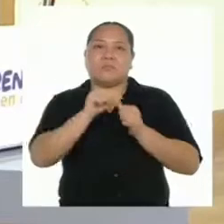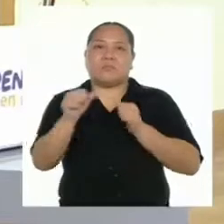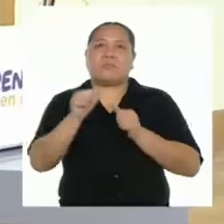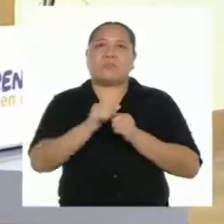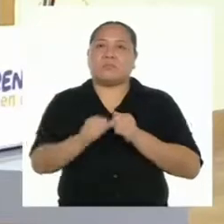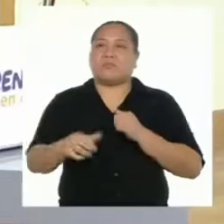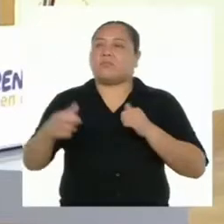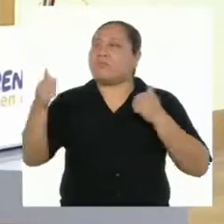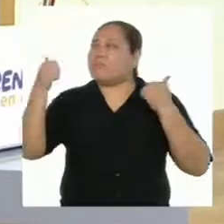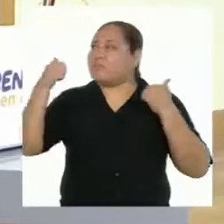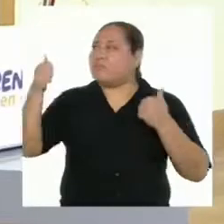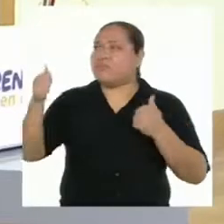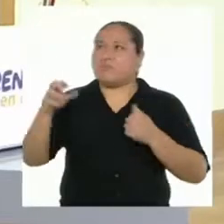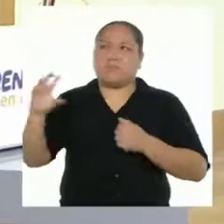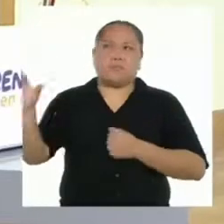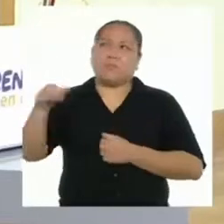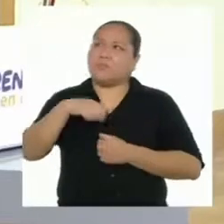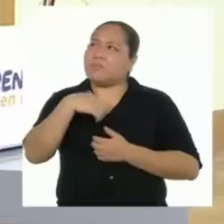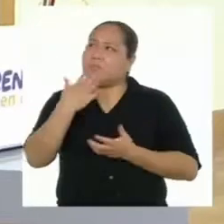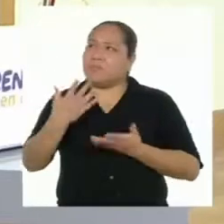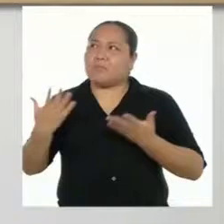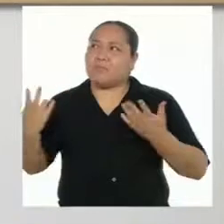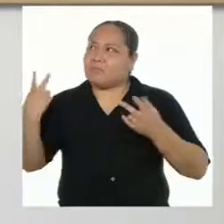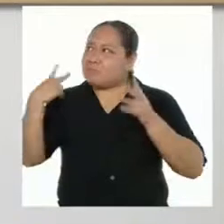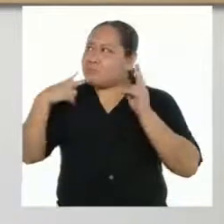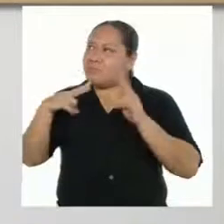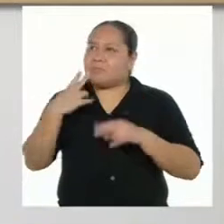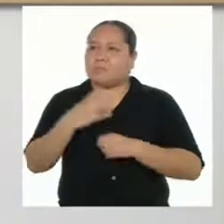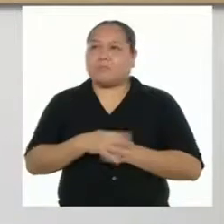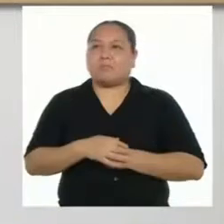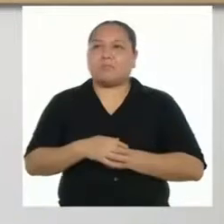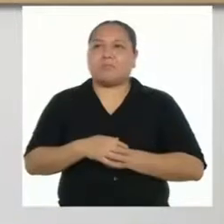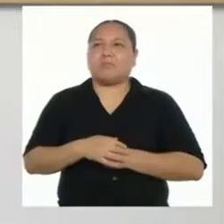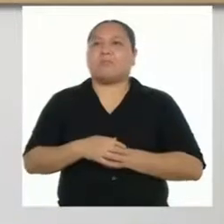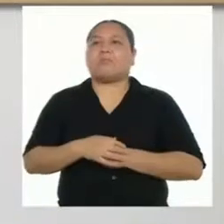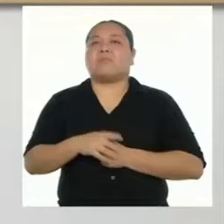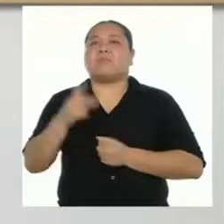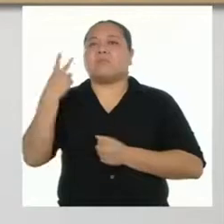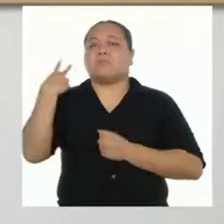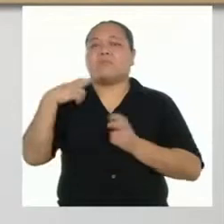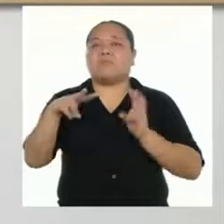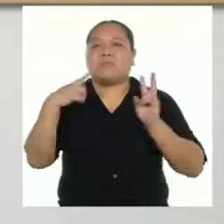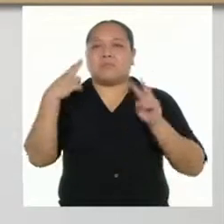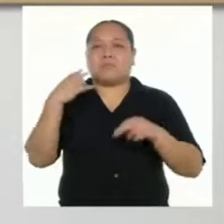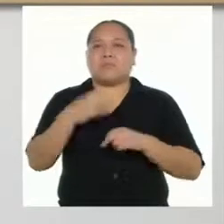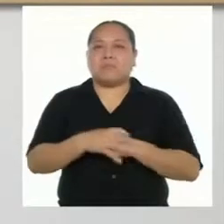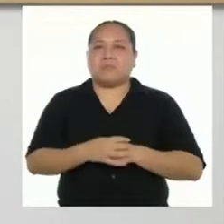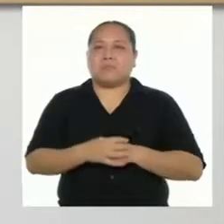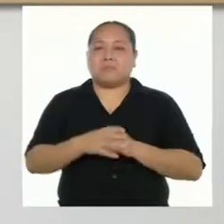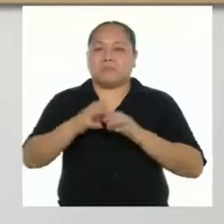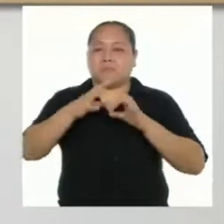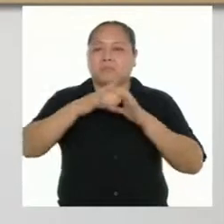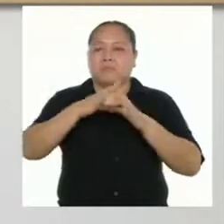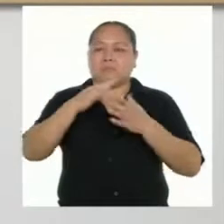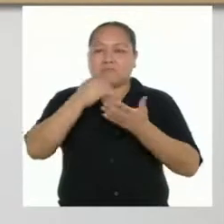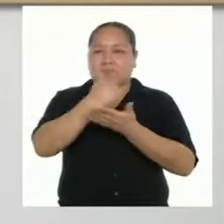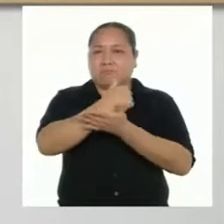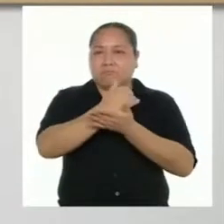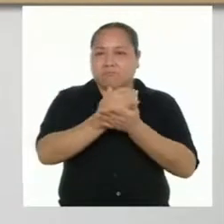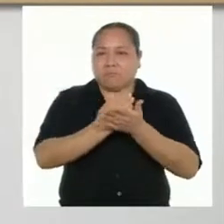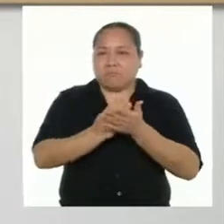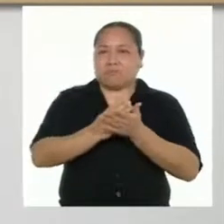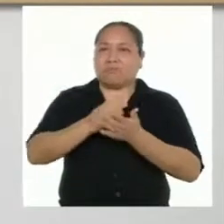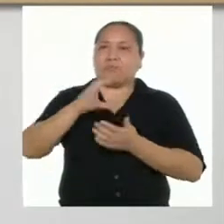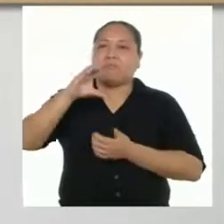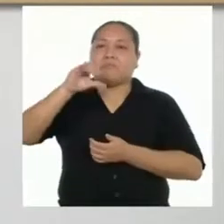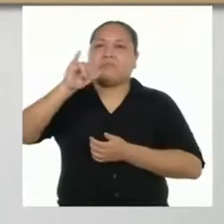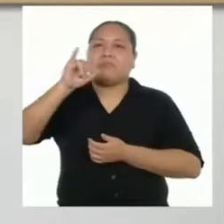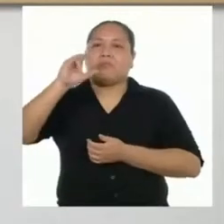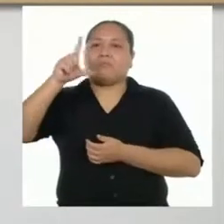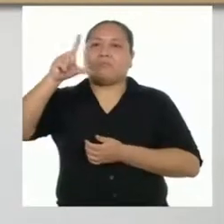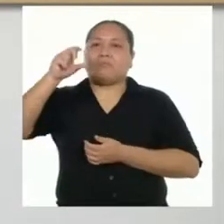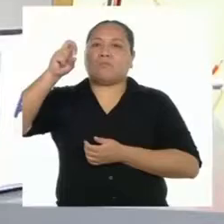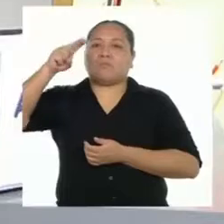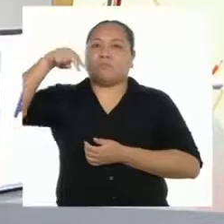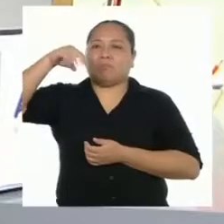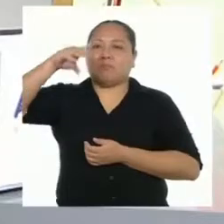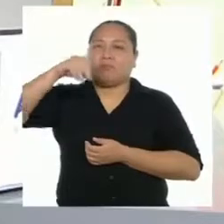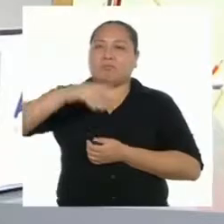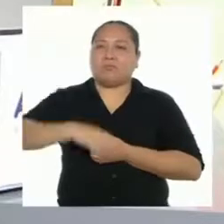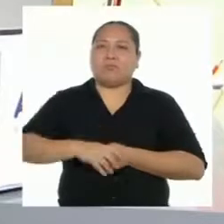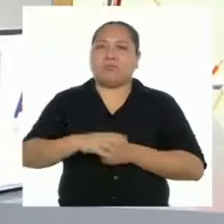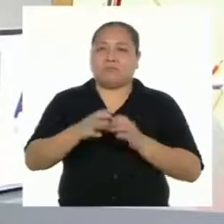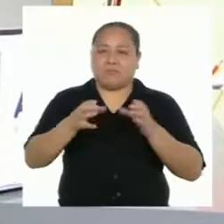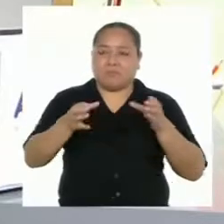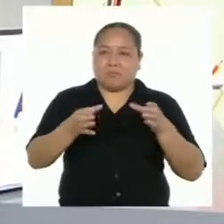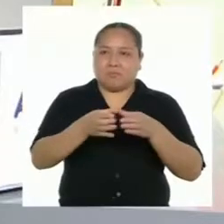número. Genial. ¿Qué otro caso vamos a ver? Vamos a ver la descomposición de un cilindro. Veo que conseguiste una lata de